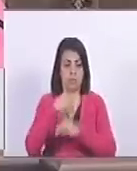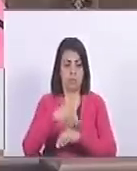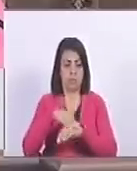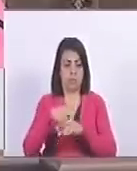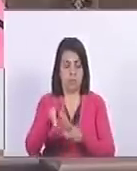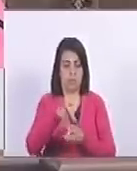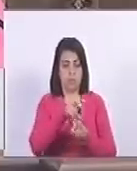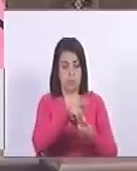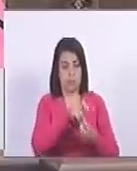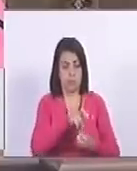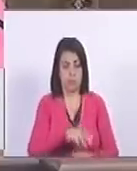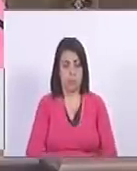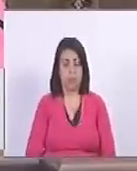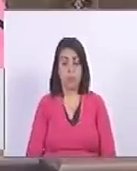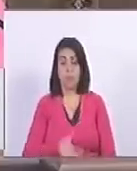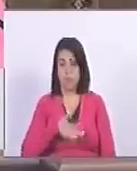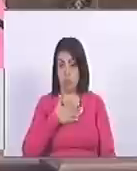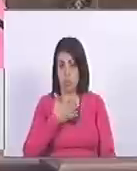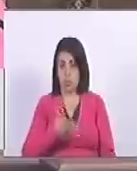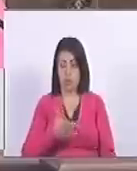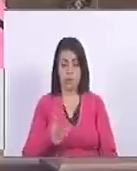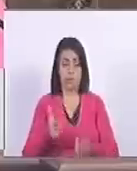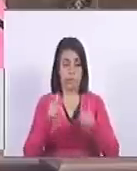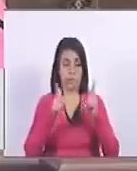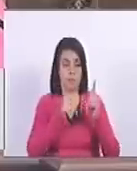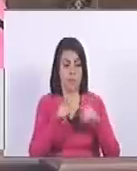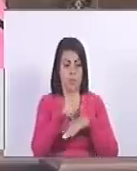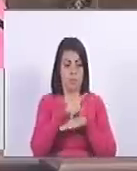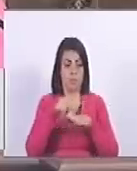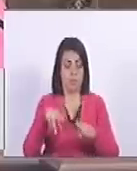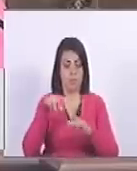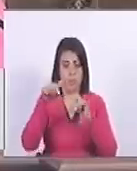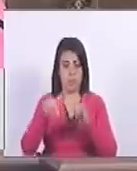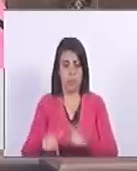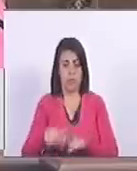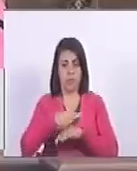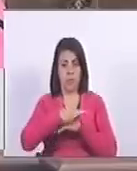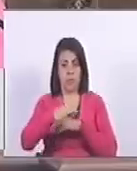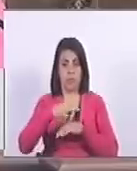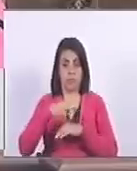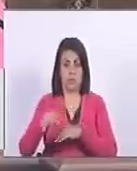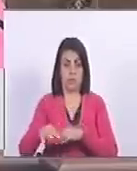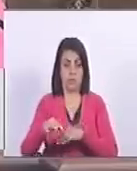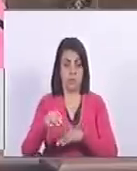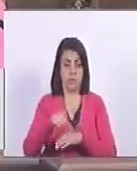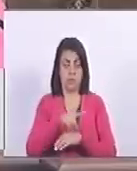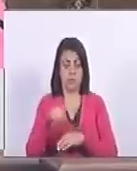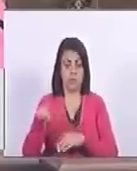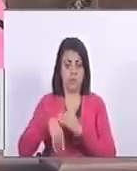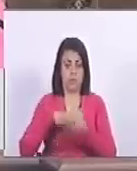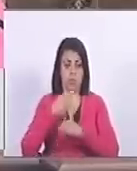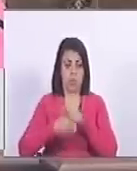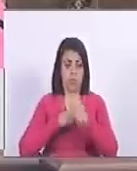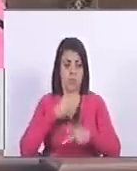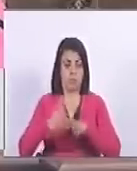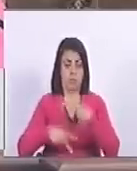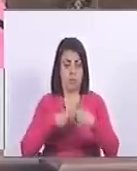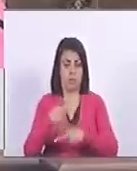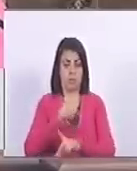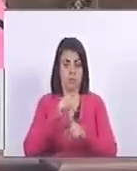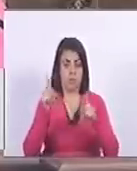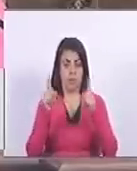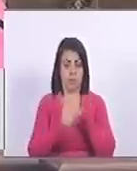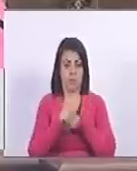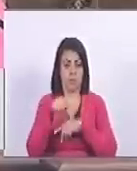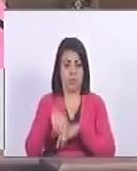del tributo correspondiente podrá autorizar al Ejecutivo estatal o municipal respectivamente para que proceda a